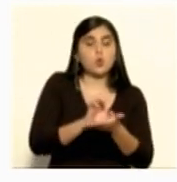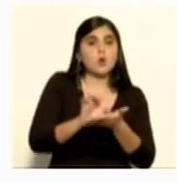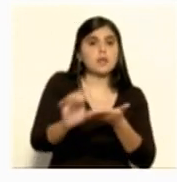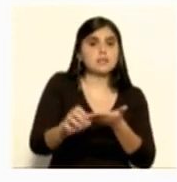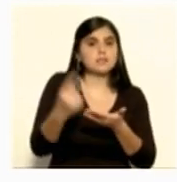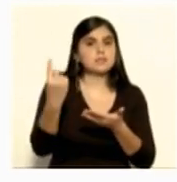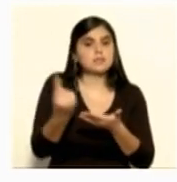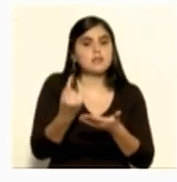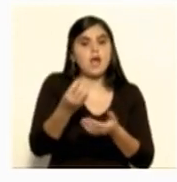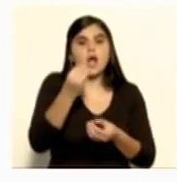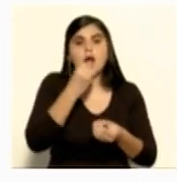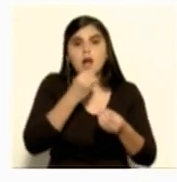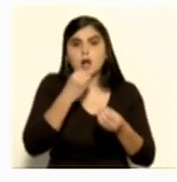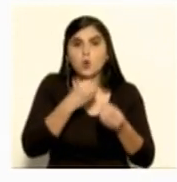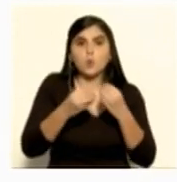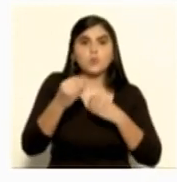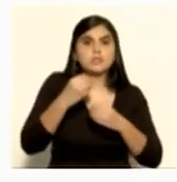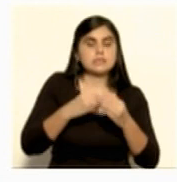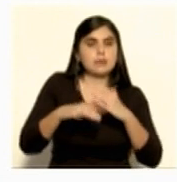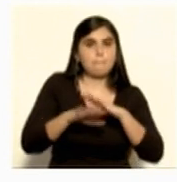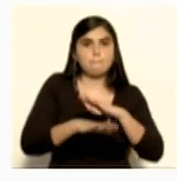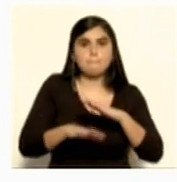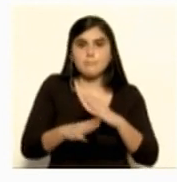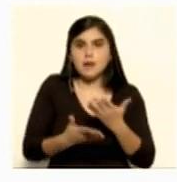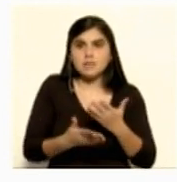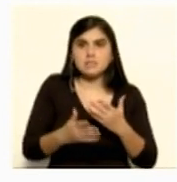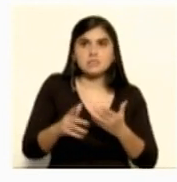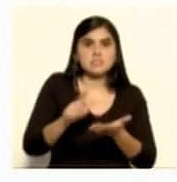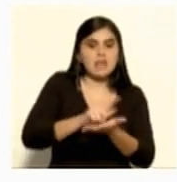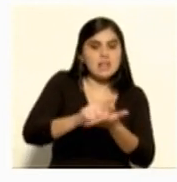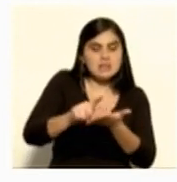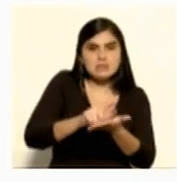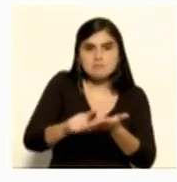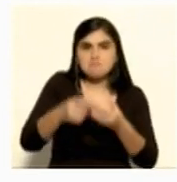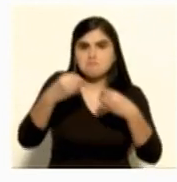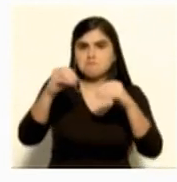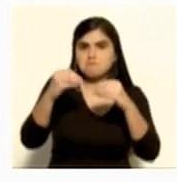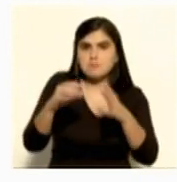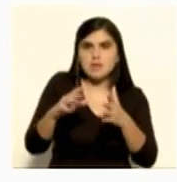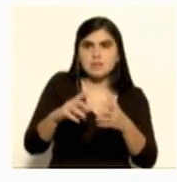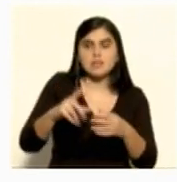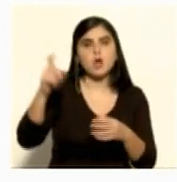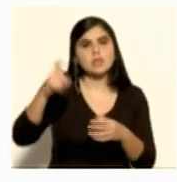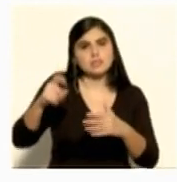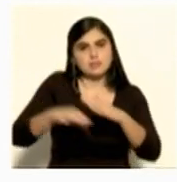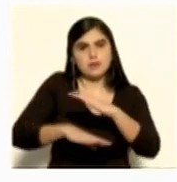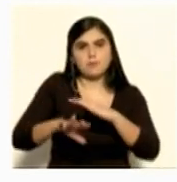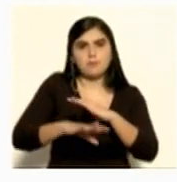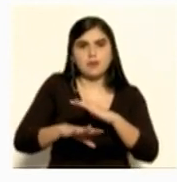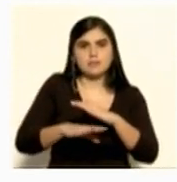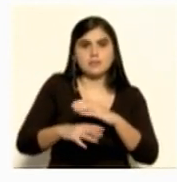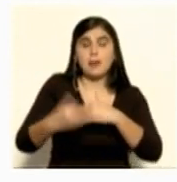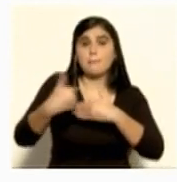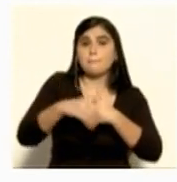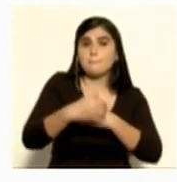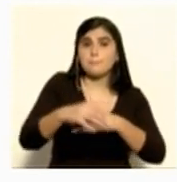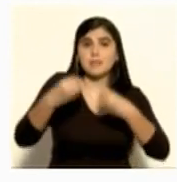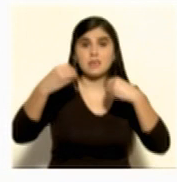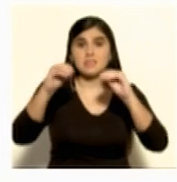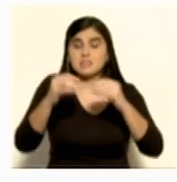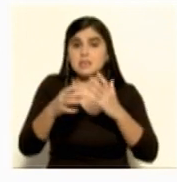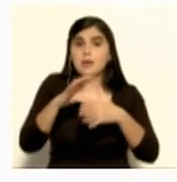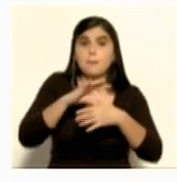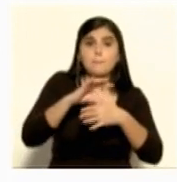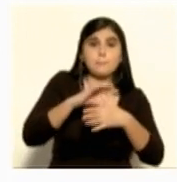alimentos, bebidas, abarrotes, suministros de limpieza, higiene y necesidades básicas. Las panaderías, las carnicerías,